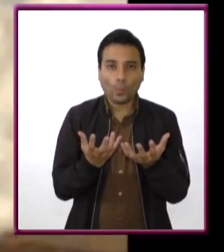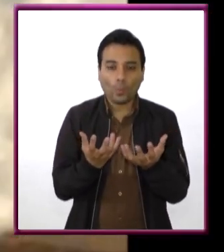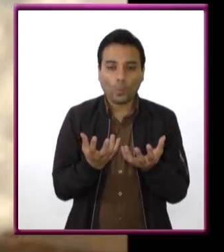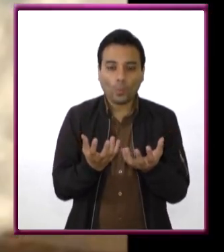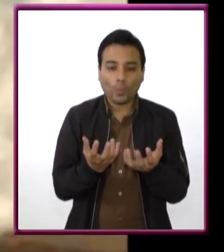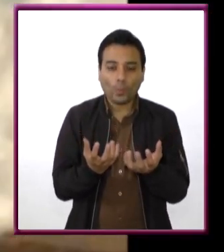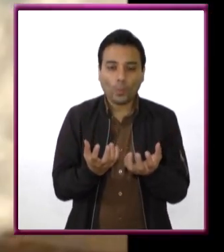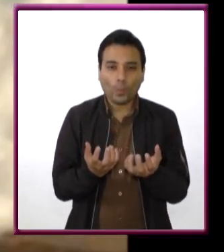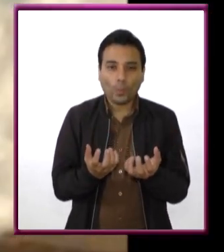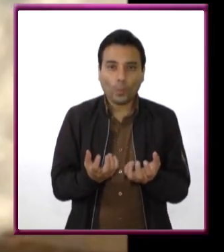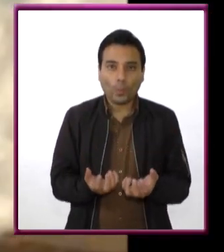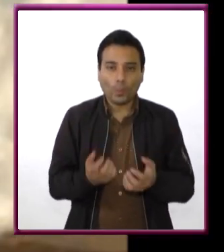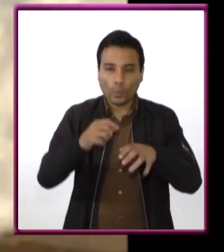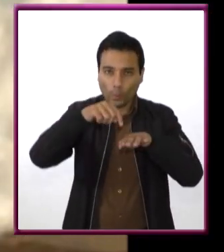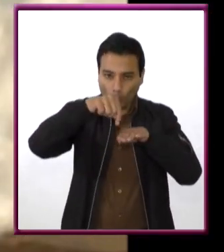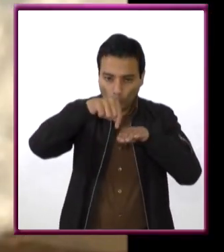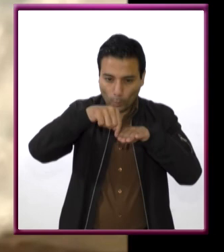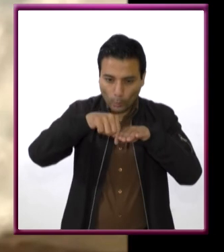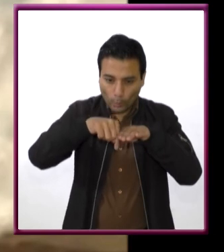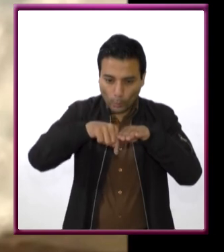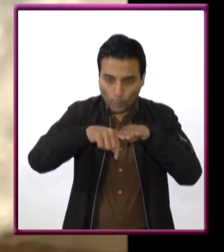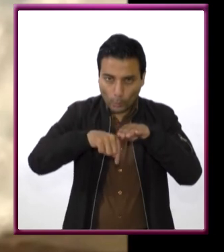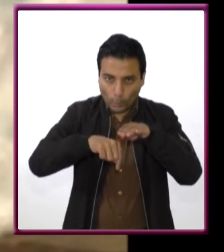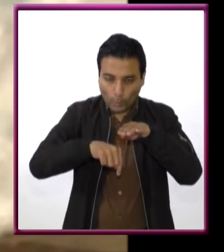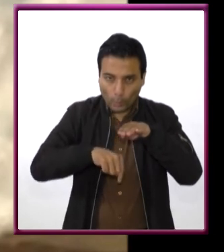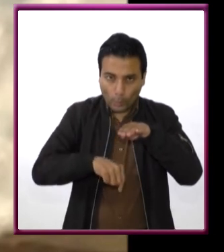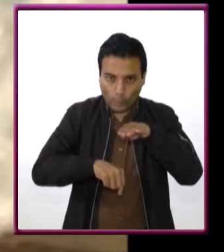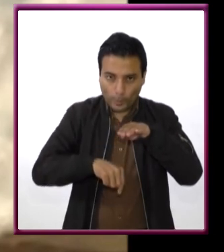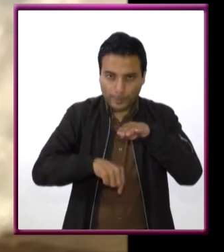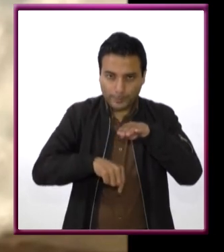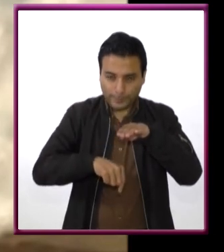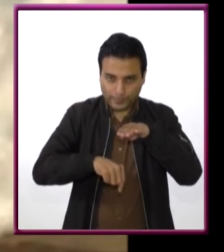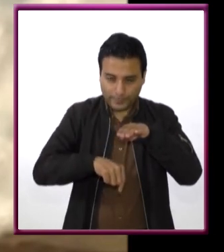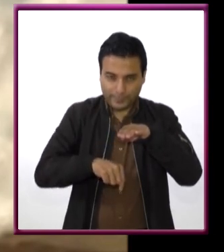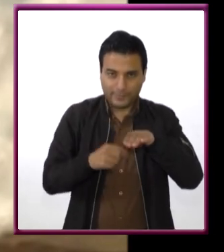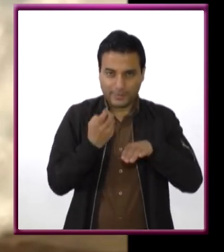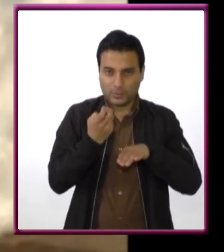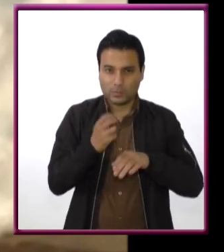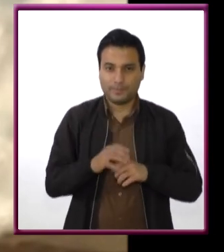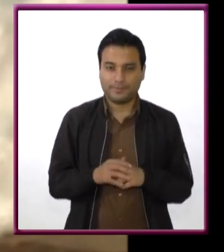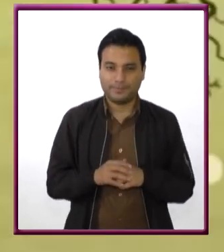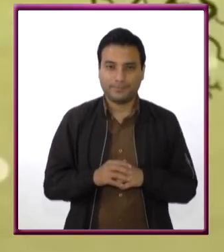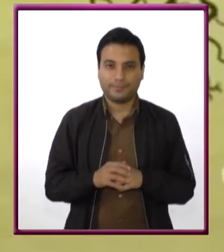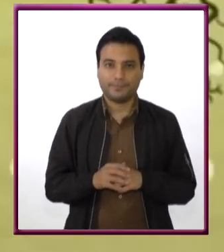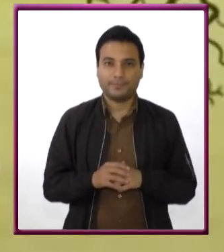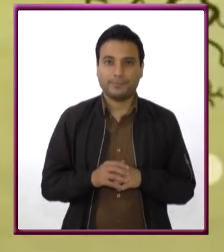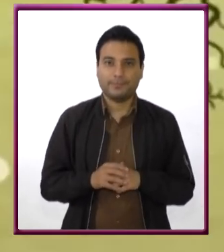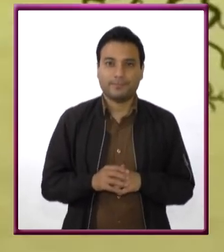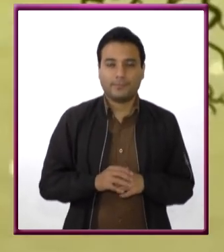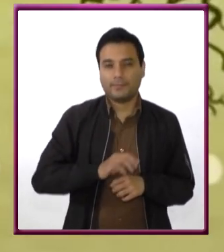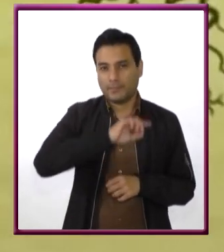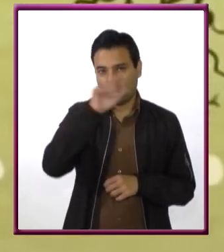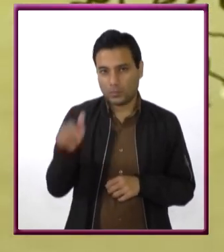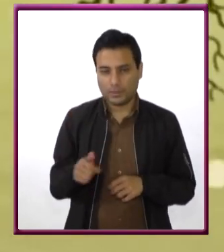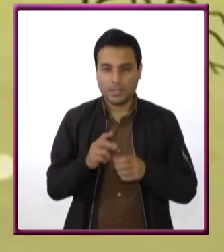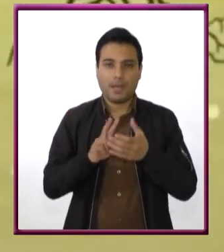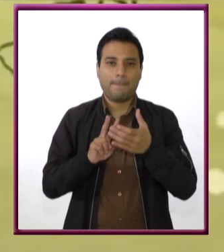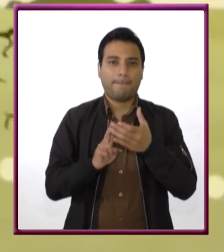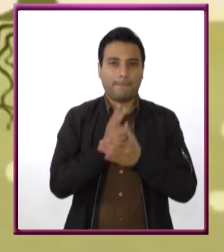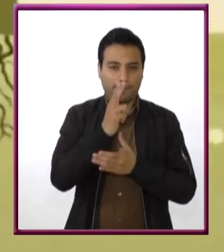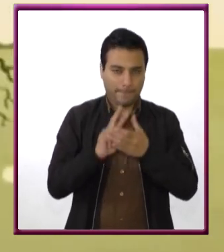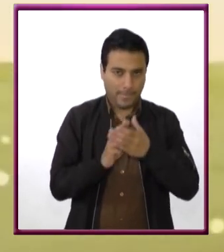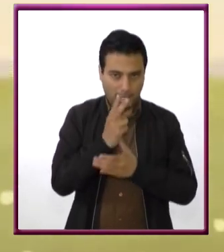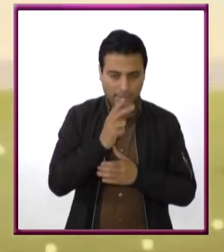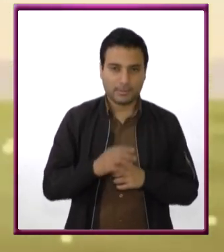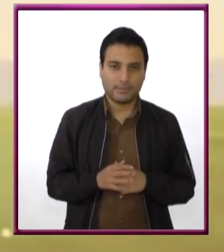esta capa verde o este segmento biótico que es la cobertura vegetal, que lo recibe en